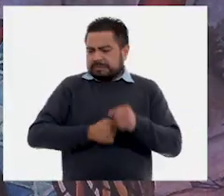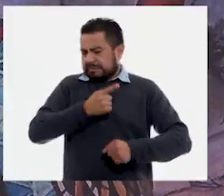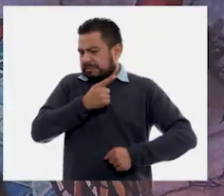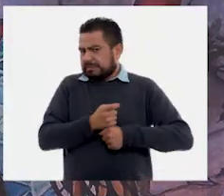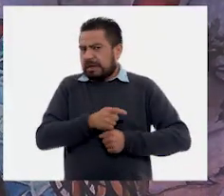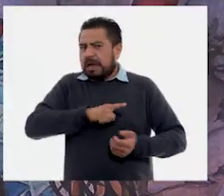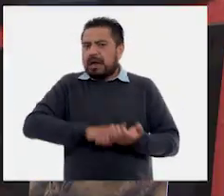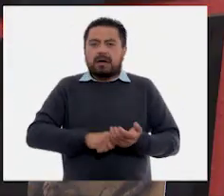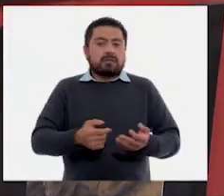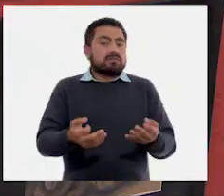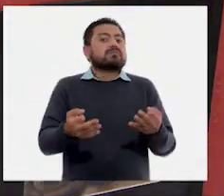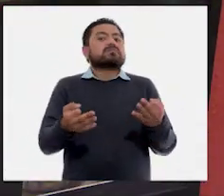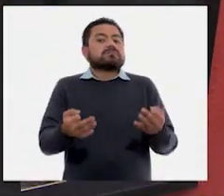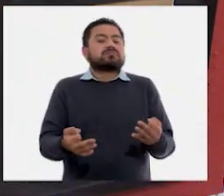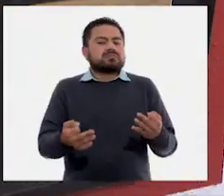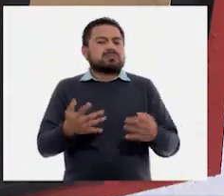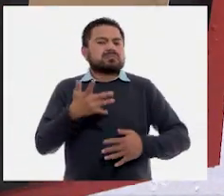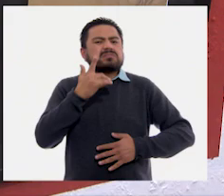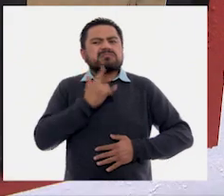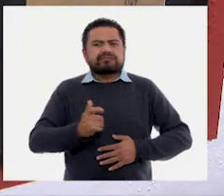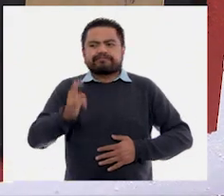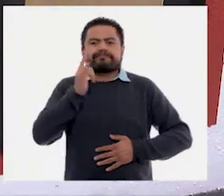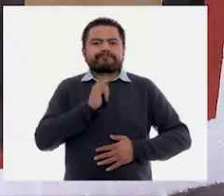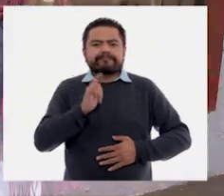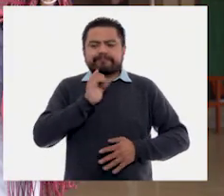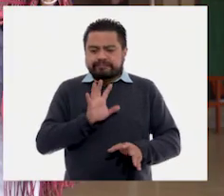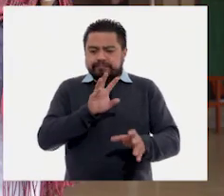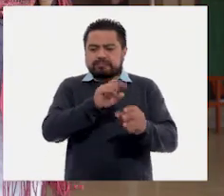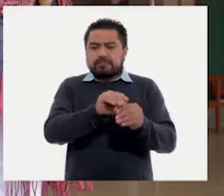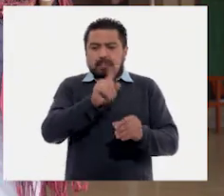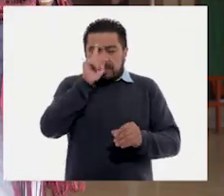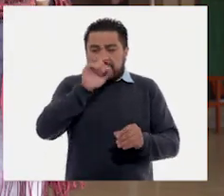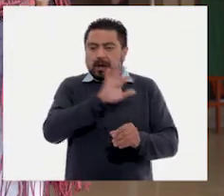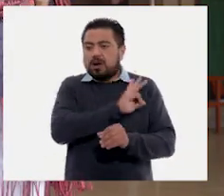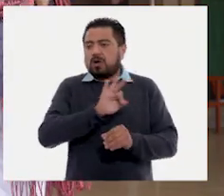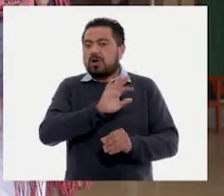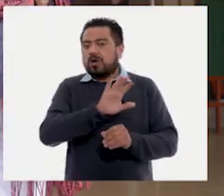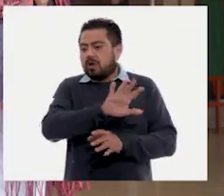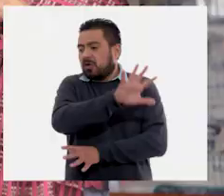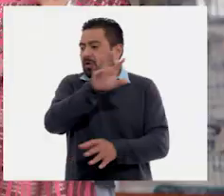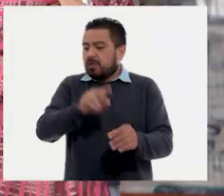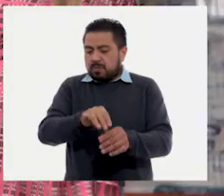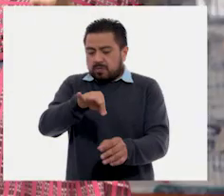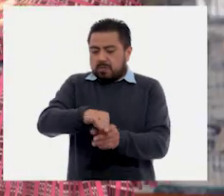hubo verdaderamente luchadoras, que influyó mucho para el voto, para conseguir el voto para la